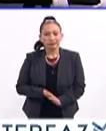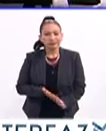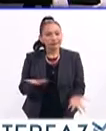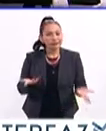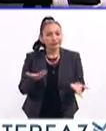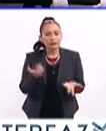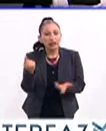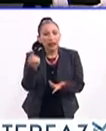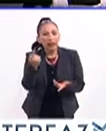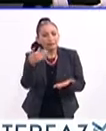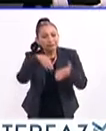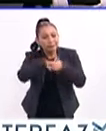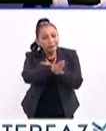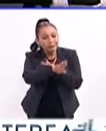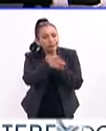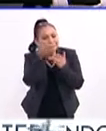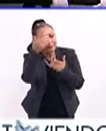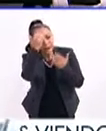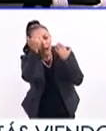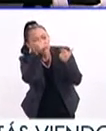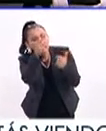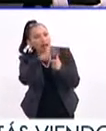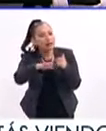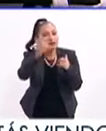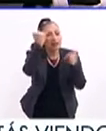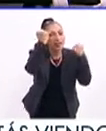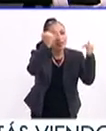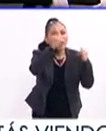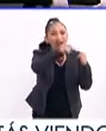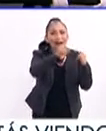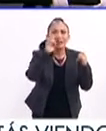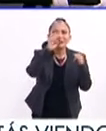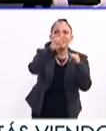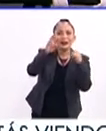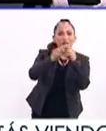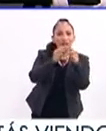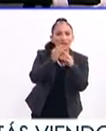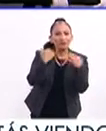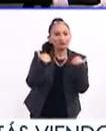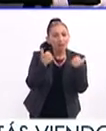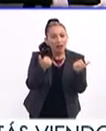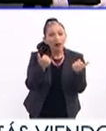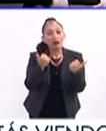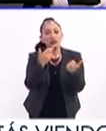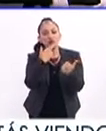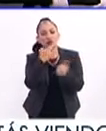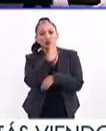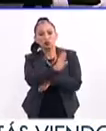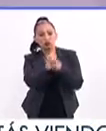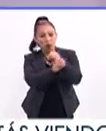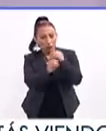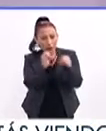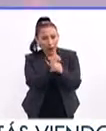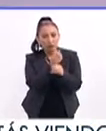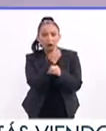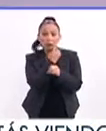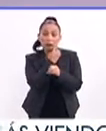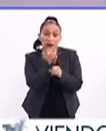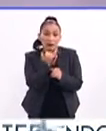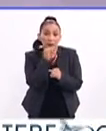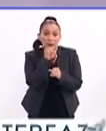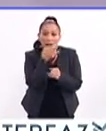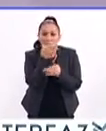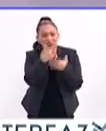Que se adentren a esta cosmovisión que comentaba desde el entendimiento y uso de sus objetos, pues hasta también